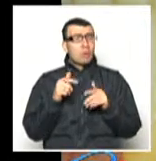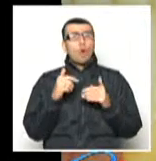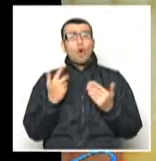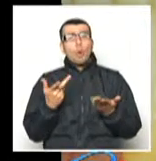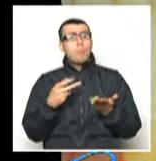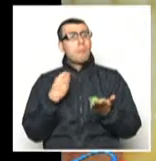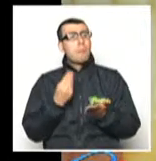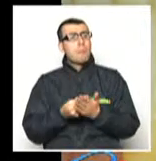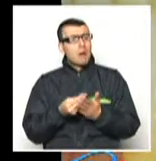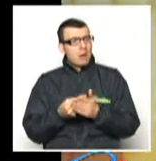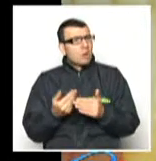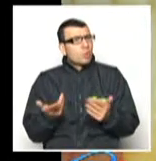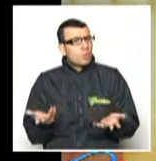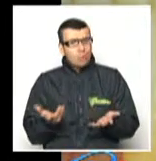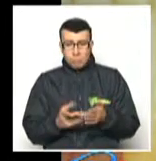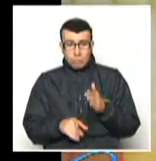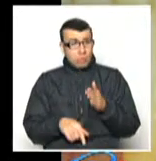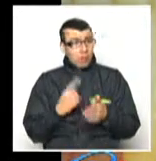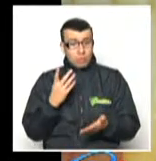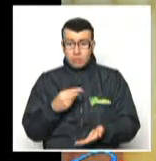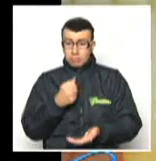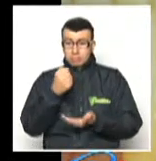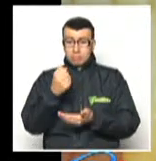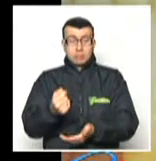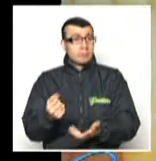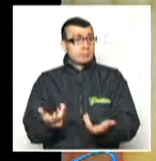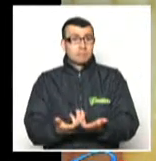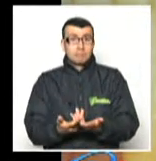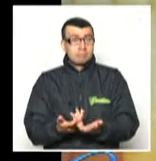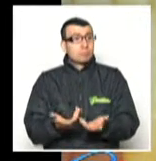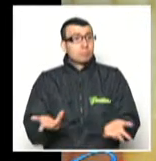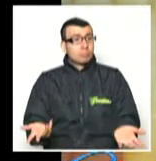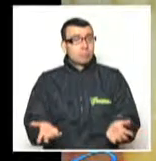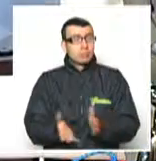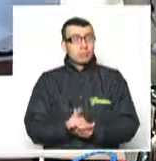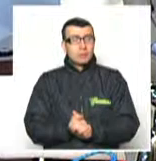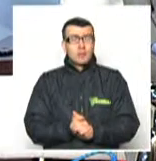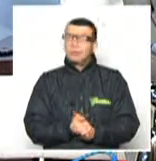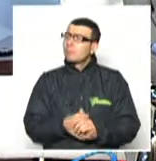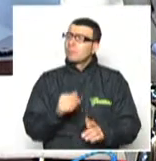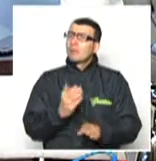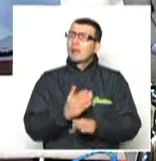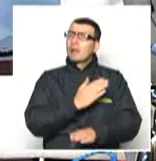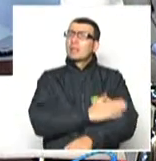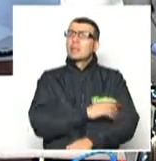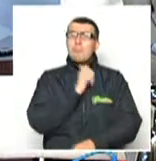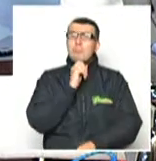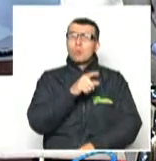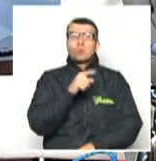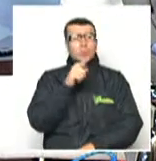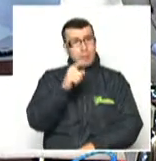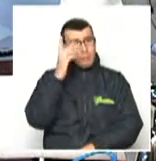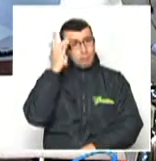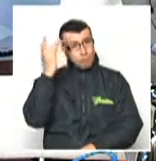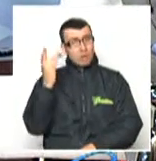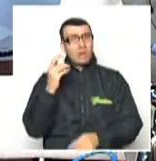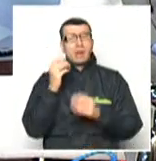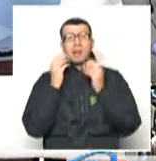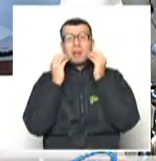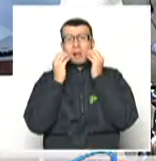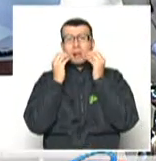pagarlo de una vez, no me daría. Una pregunta antes, ¿por qué le dio la periodontitis? ¿Qué le